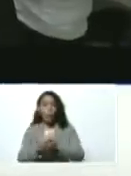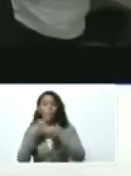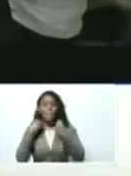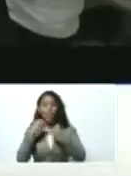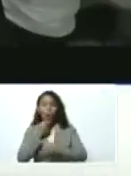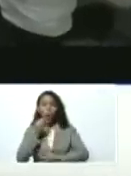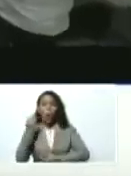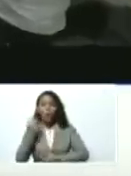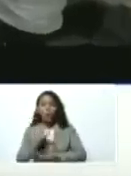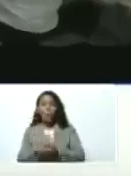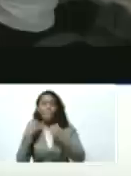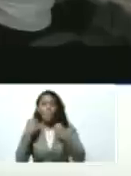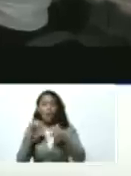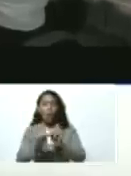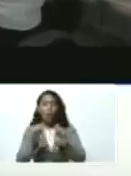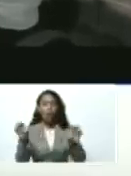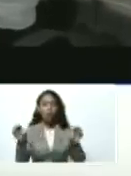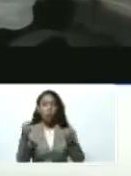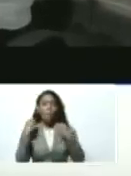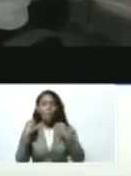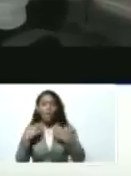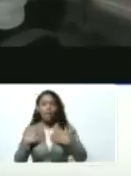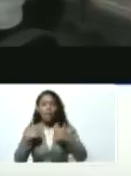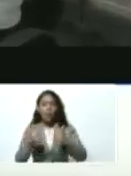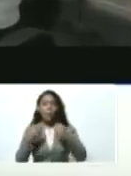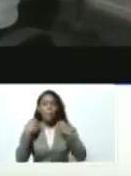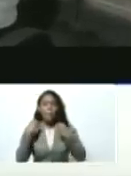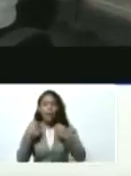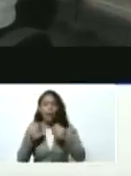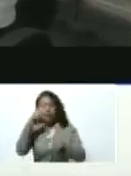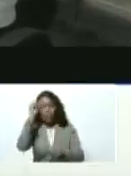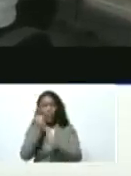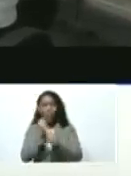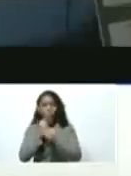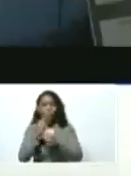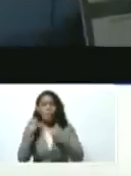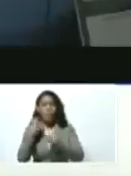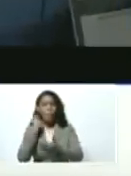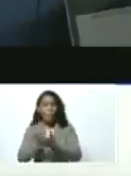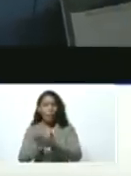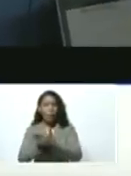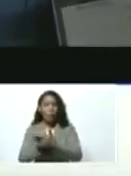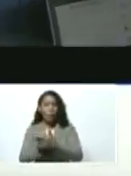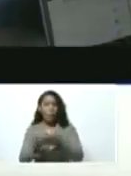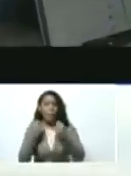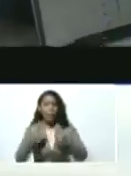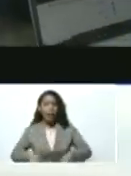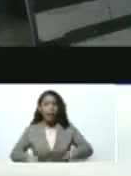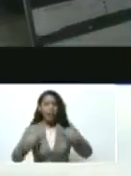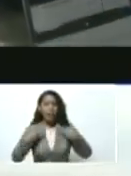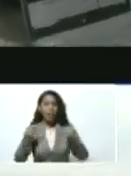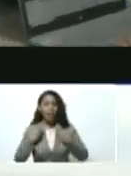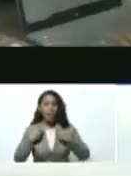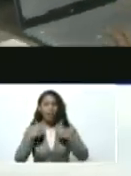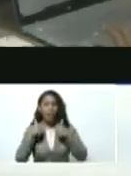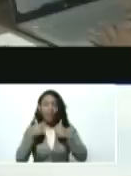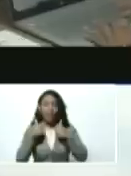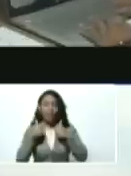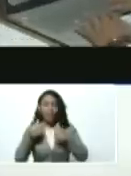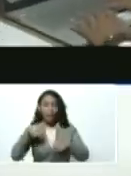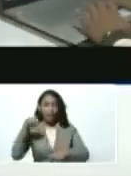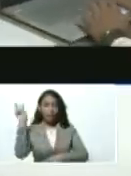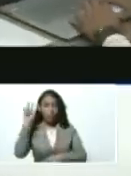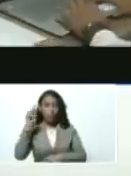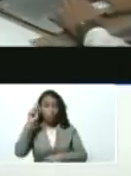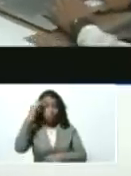la juventud, para la educación, para la salud, para el empleo, para el salario, para la vida del vivir viviendo de Venezuela.